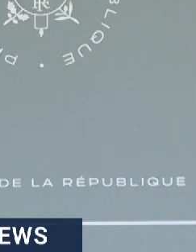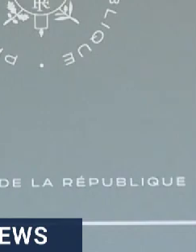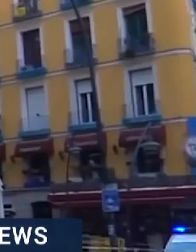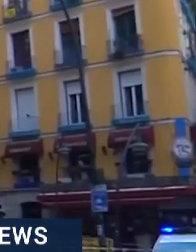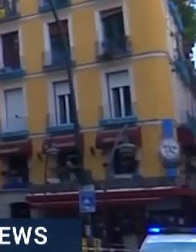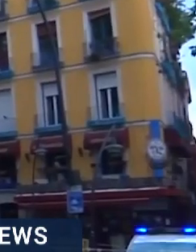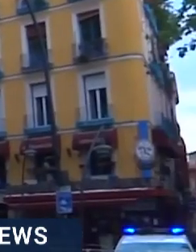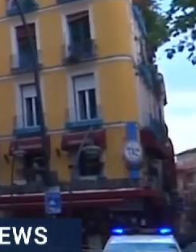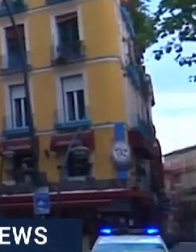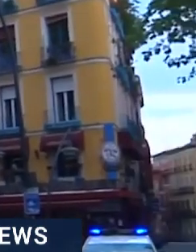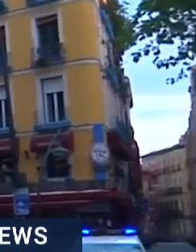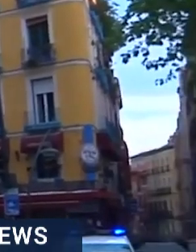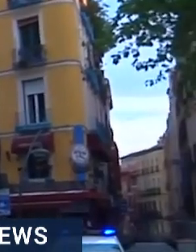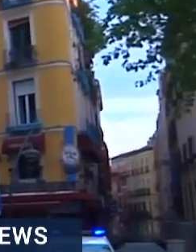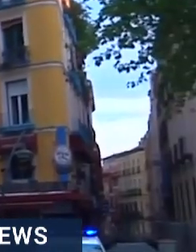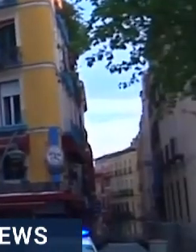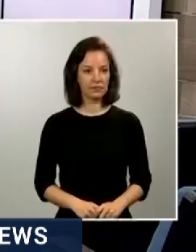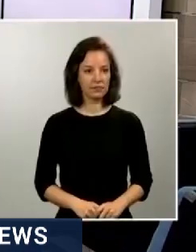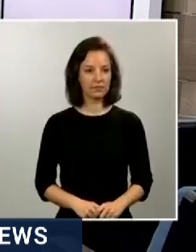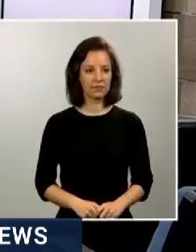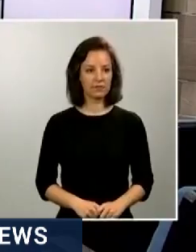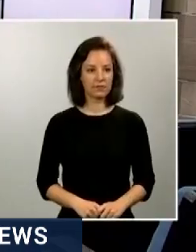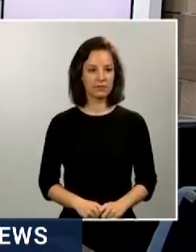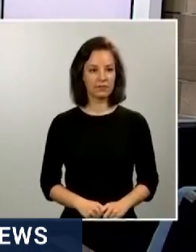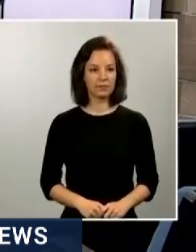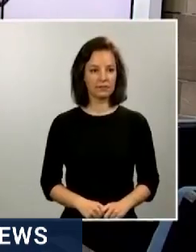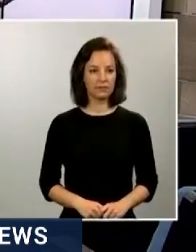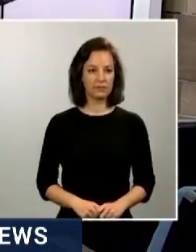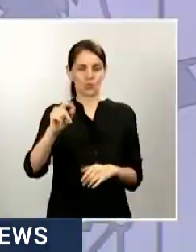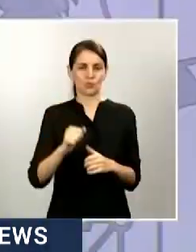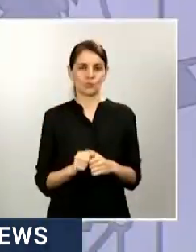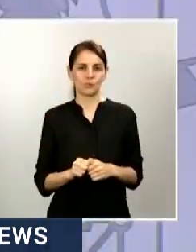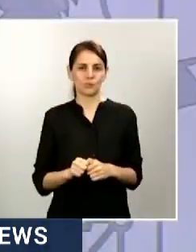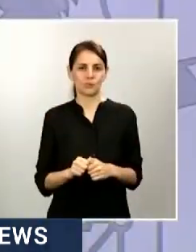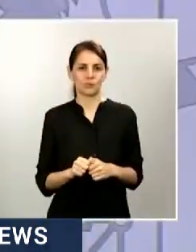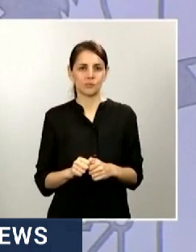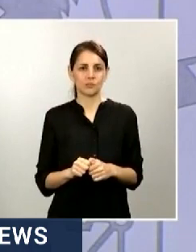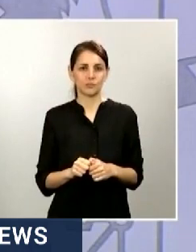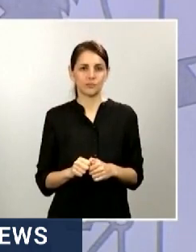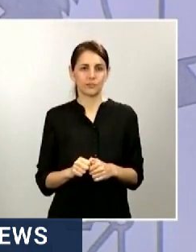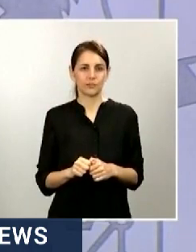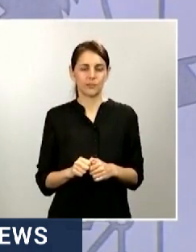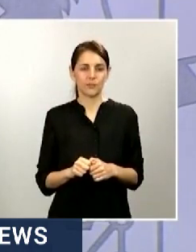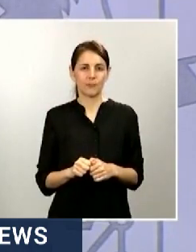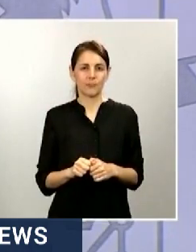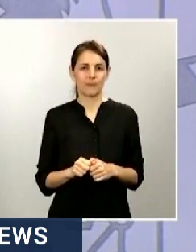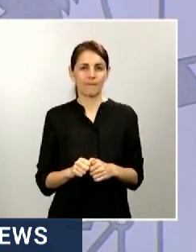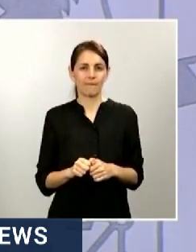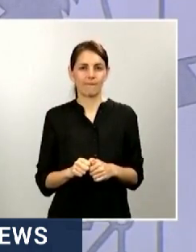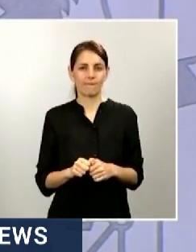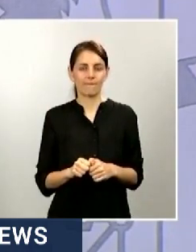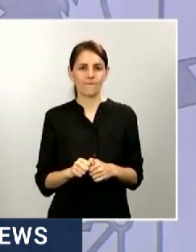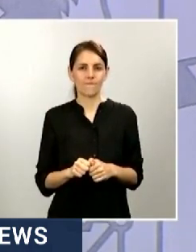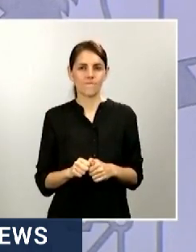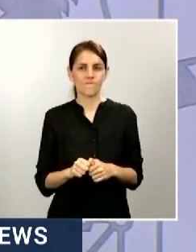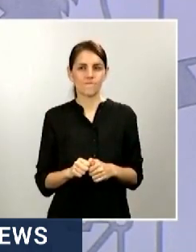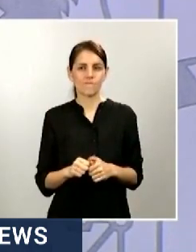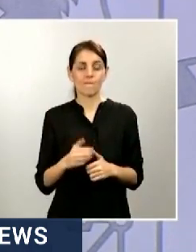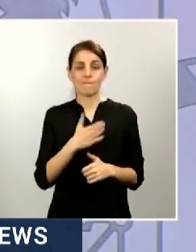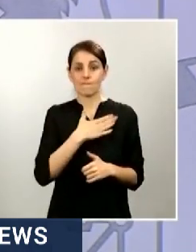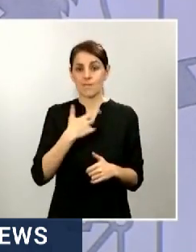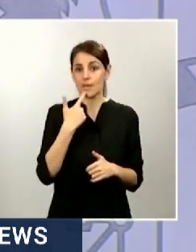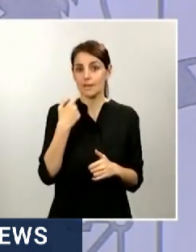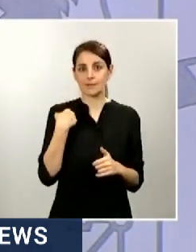COVID-19. Mientras que en España el gobierno apuesta por la precaución. Nuestra epidemia continúa yendo hacia abajo. Ahora